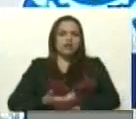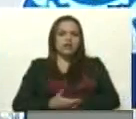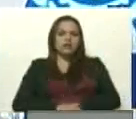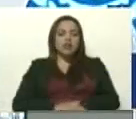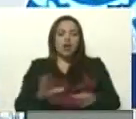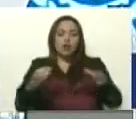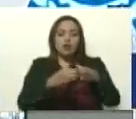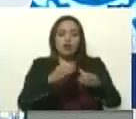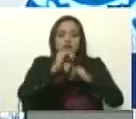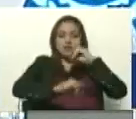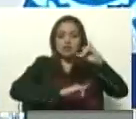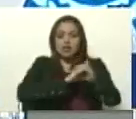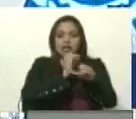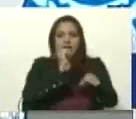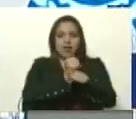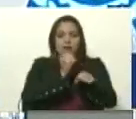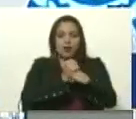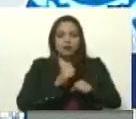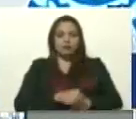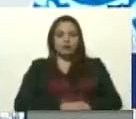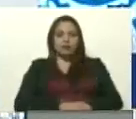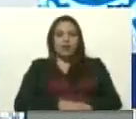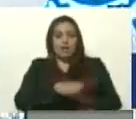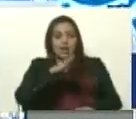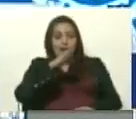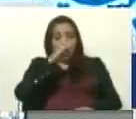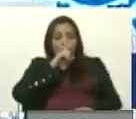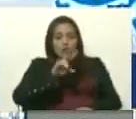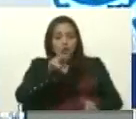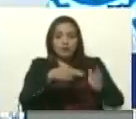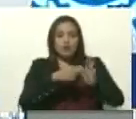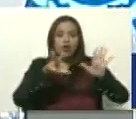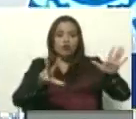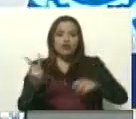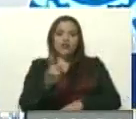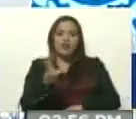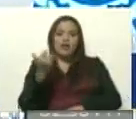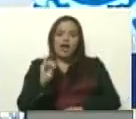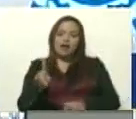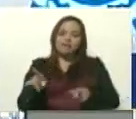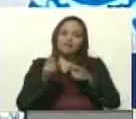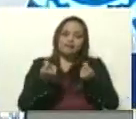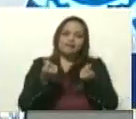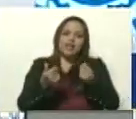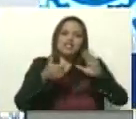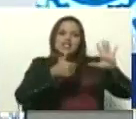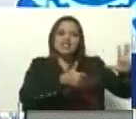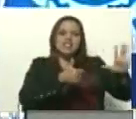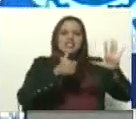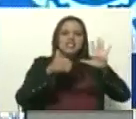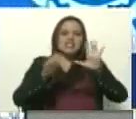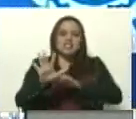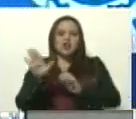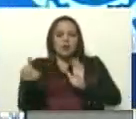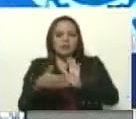Organización Internacional del Trabajo, donde en el año 2008 Venezuela tuvo unos ingresos de